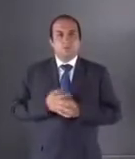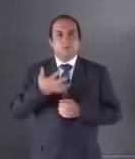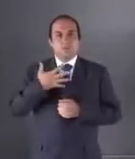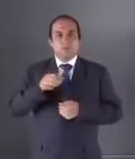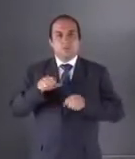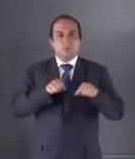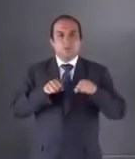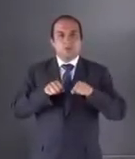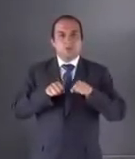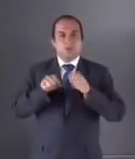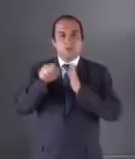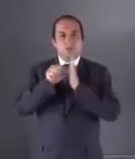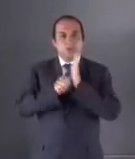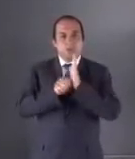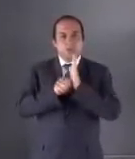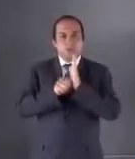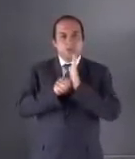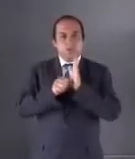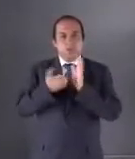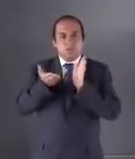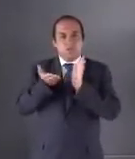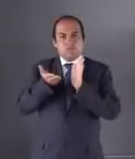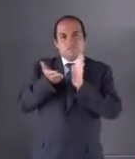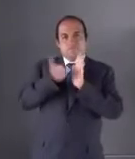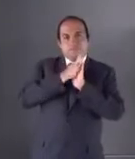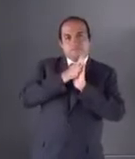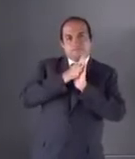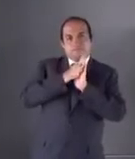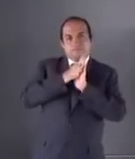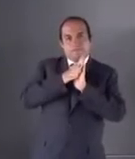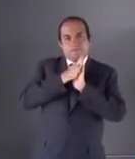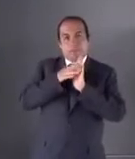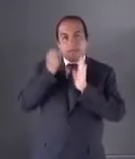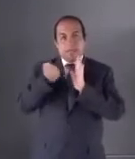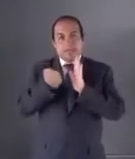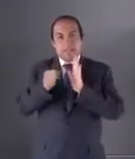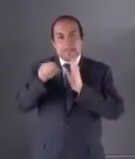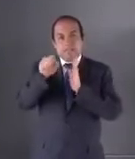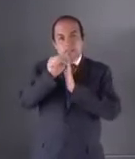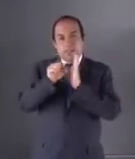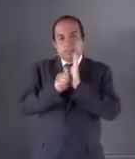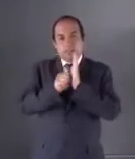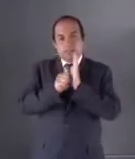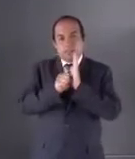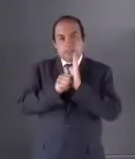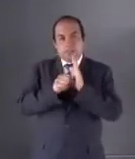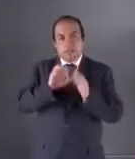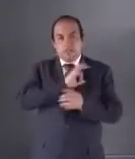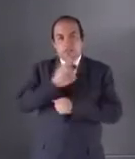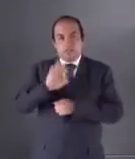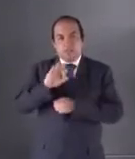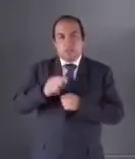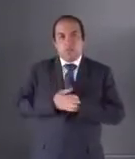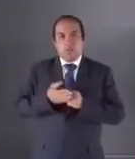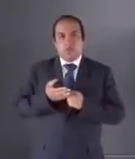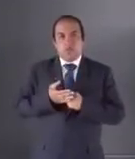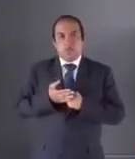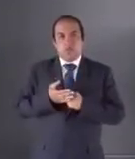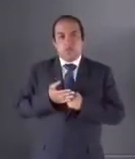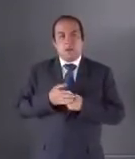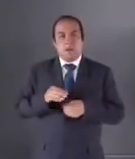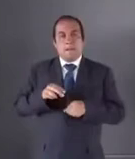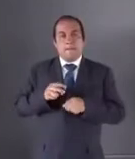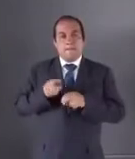sistemas abatibles. Este sistema nos permite inclusive subir